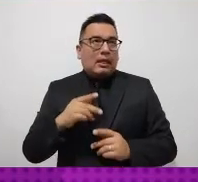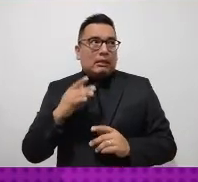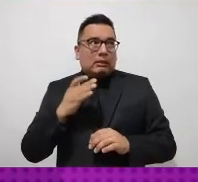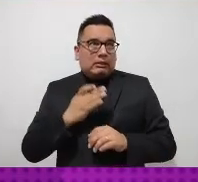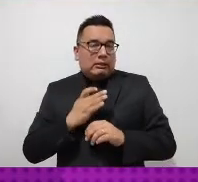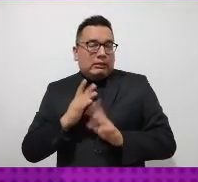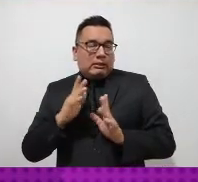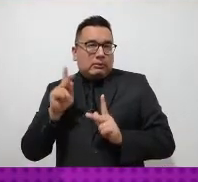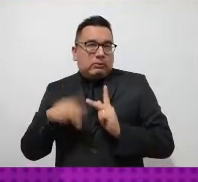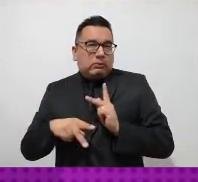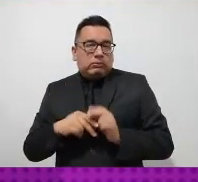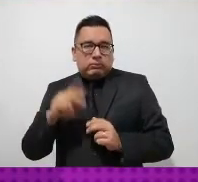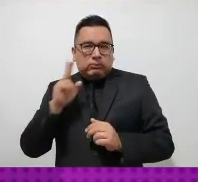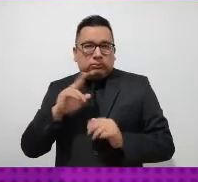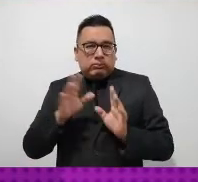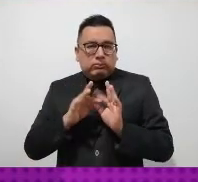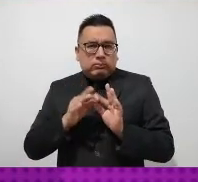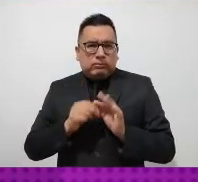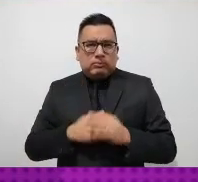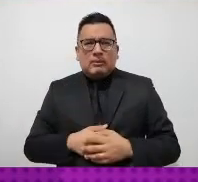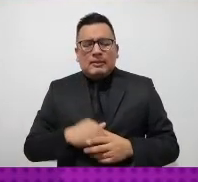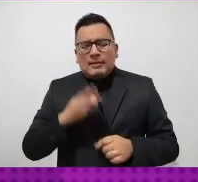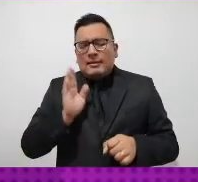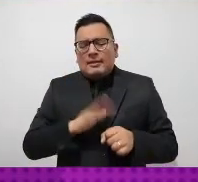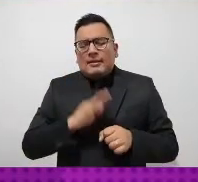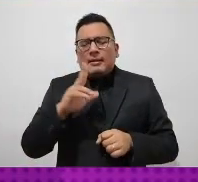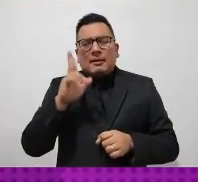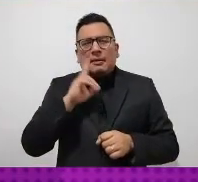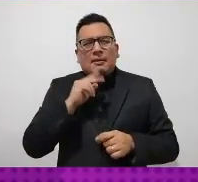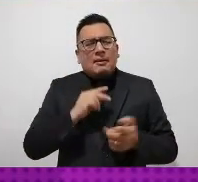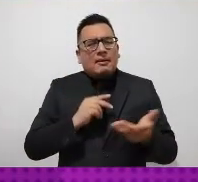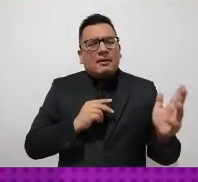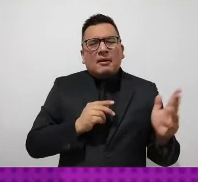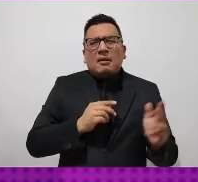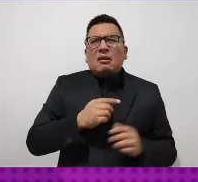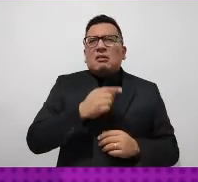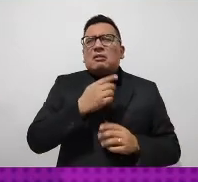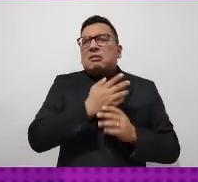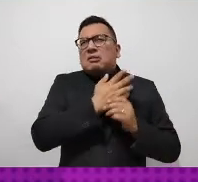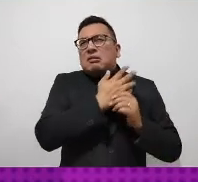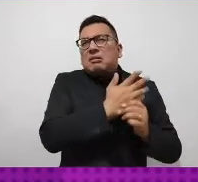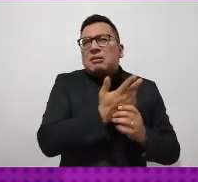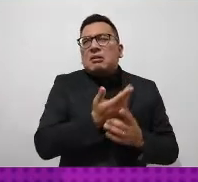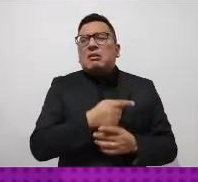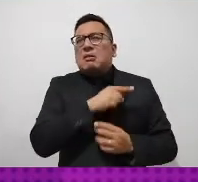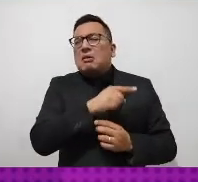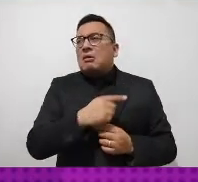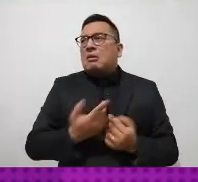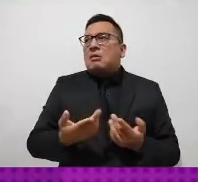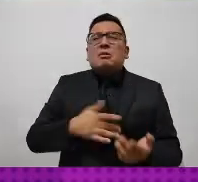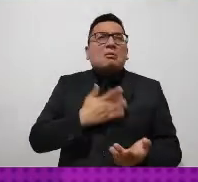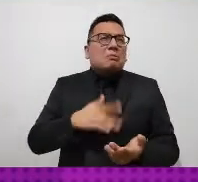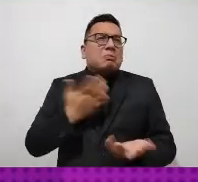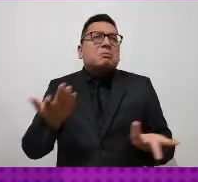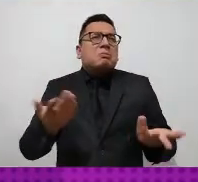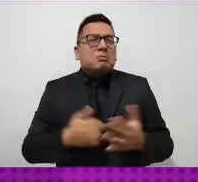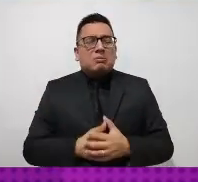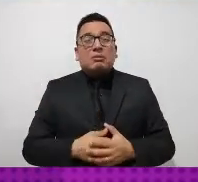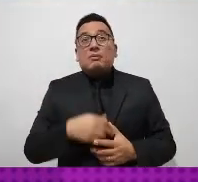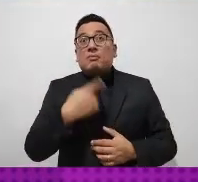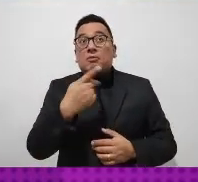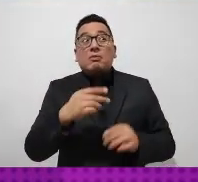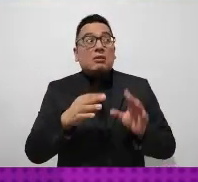de La Urna, si nos platica un poquito, consejera, de qué le han dicho, cómo se han recibido esta propuesta y